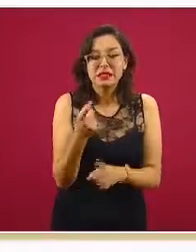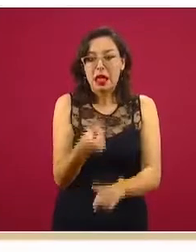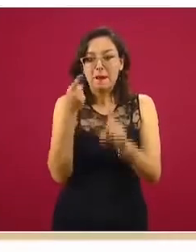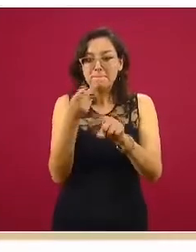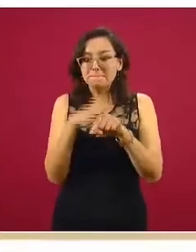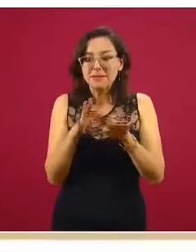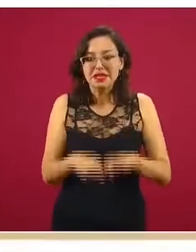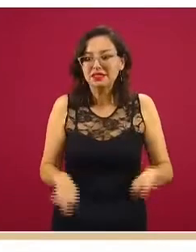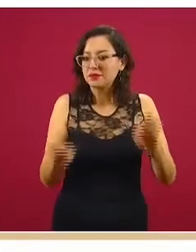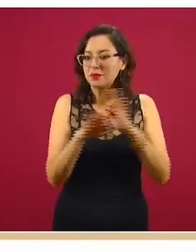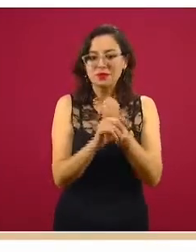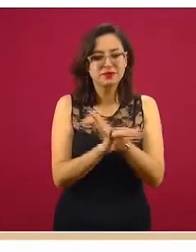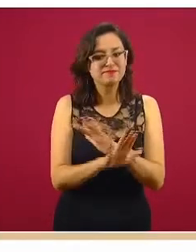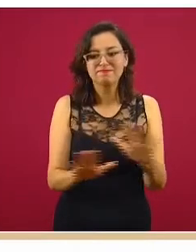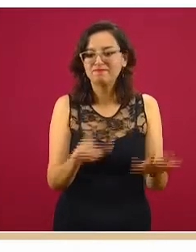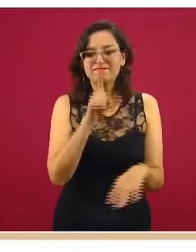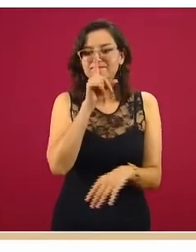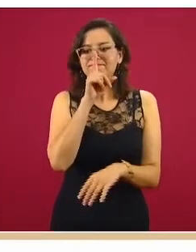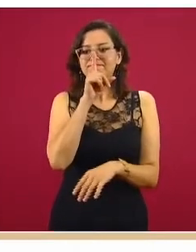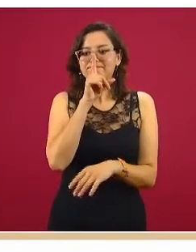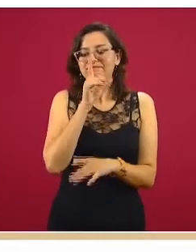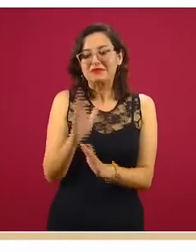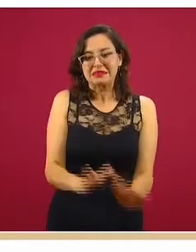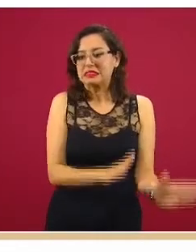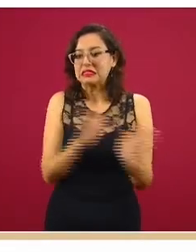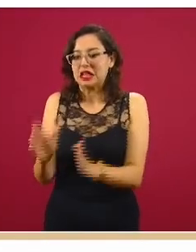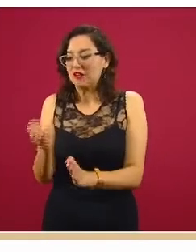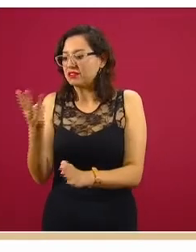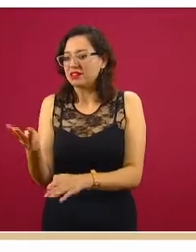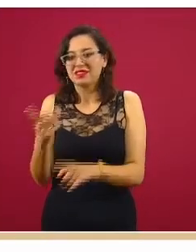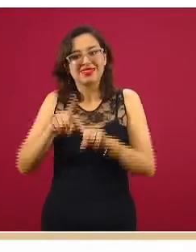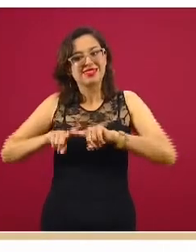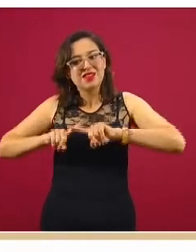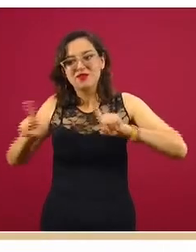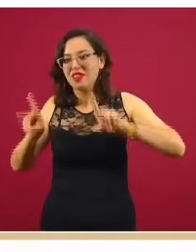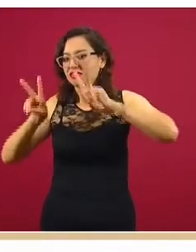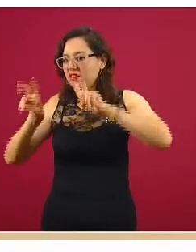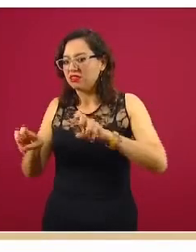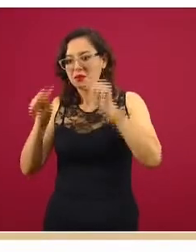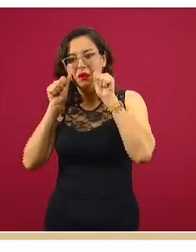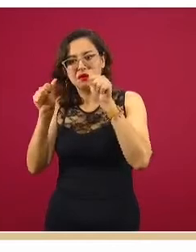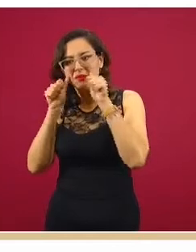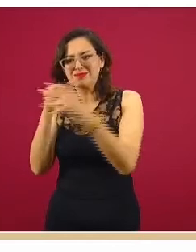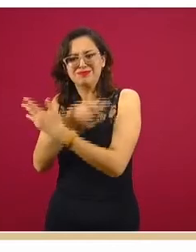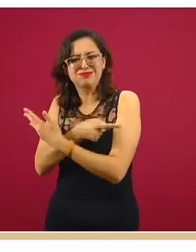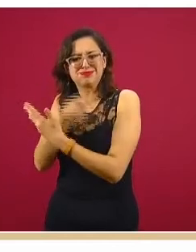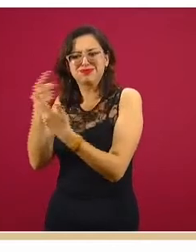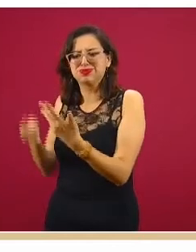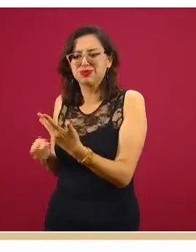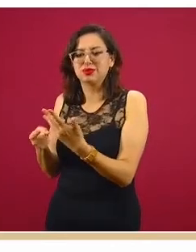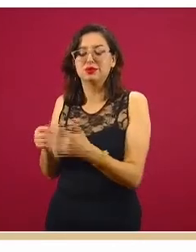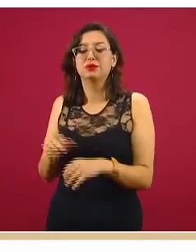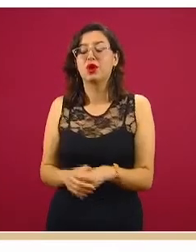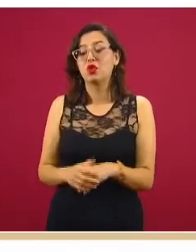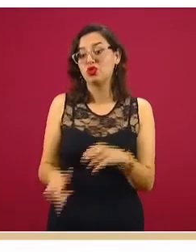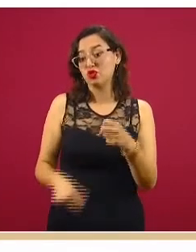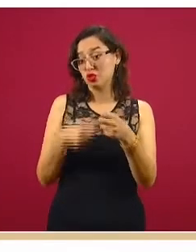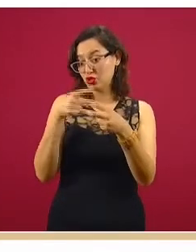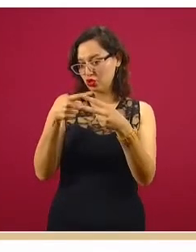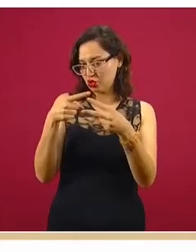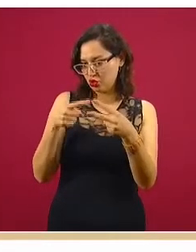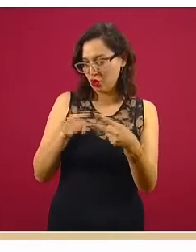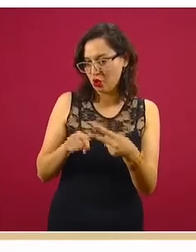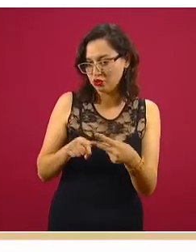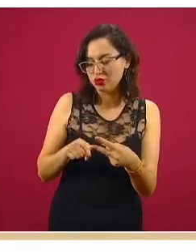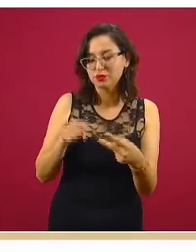principal de información para lo que interesa monitorear en la fase 3. Hay muchas razones técnicas, les comento 2.